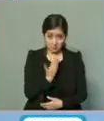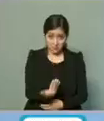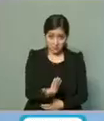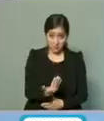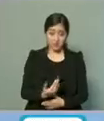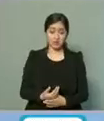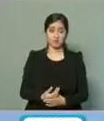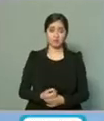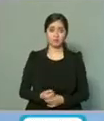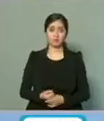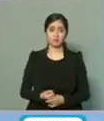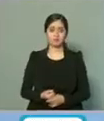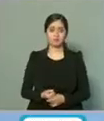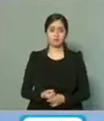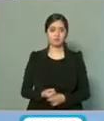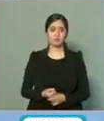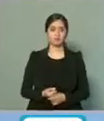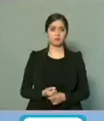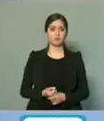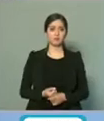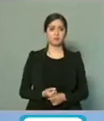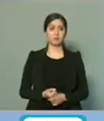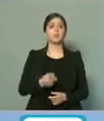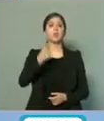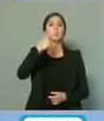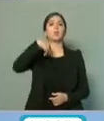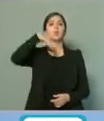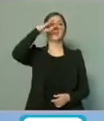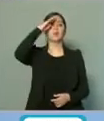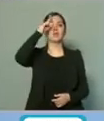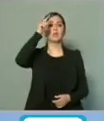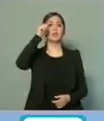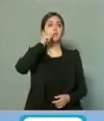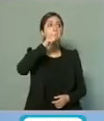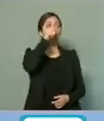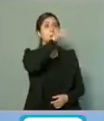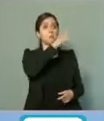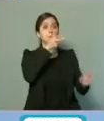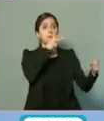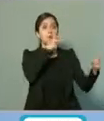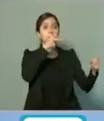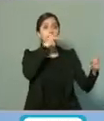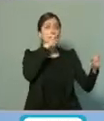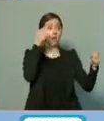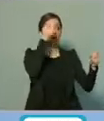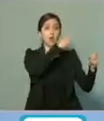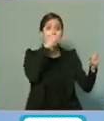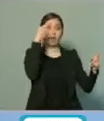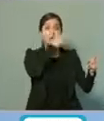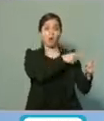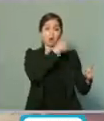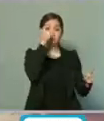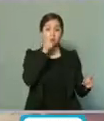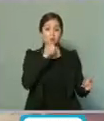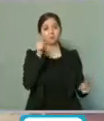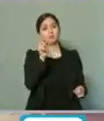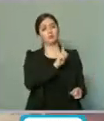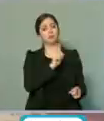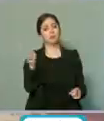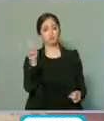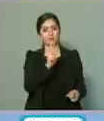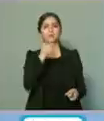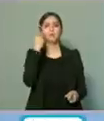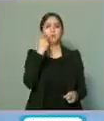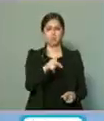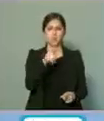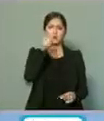en general tampoco hay que, la figura paterna no hay que embarrarla tanto, ¿no? Okay. Porque, Sí. Claro. porque a veces, pero lo que sí está